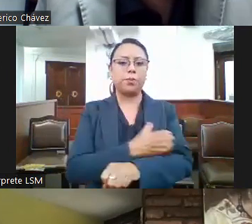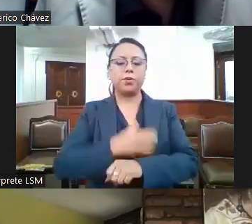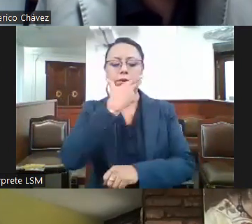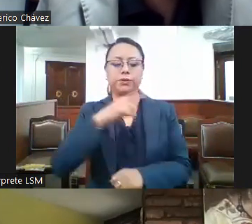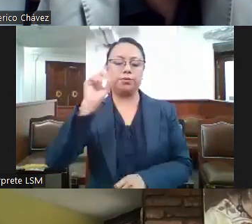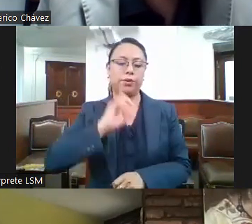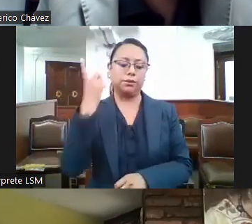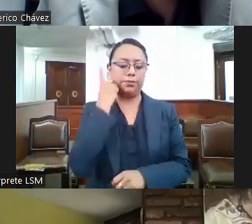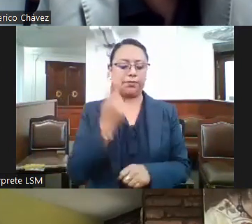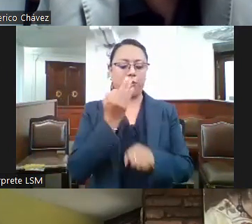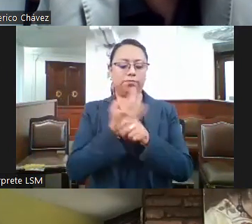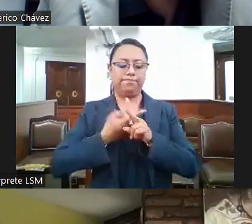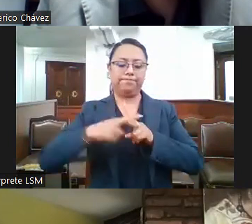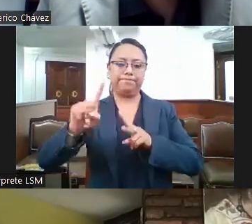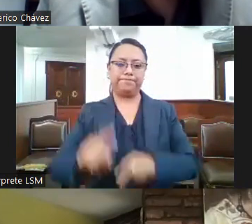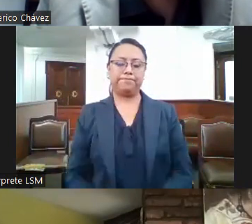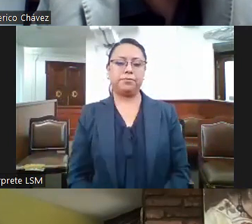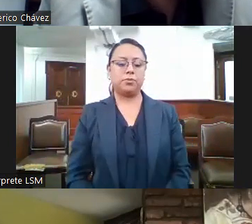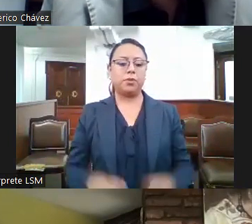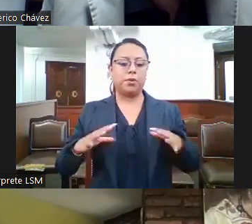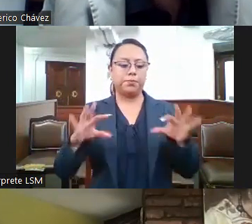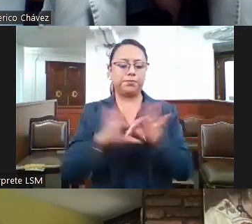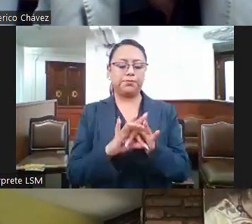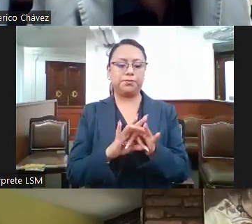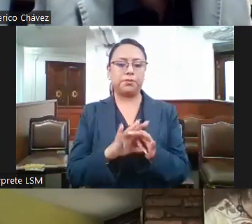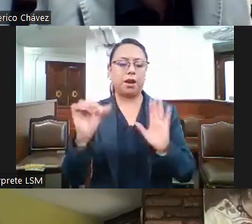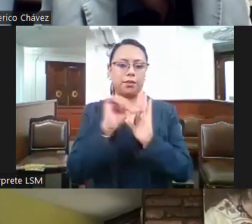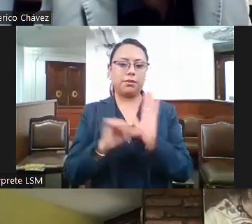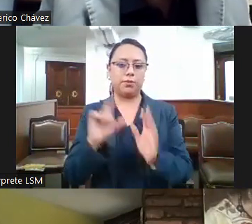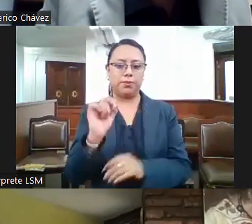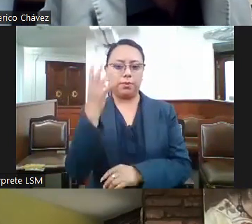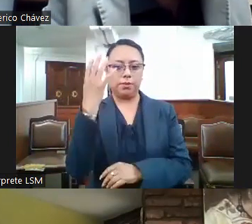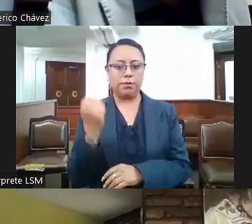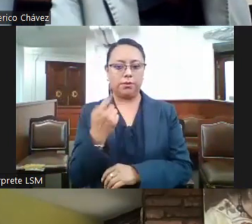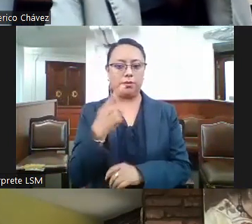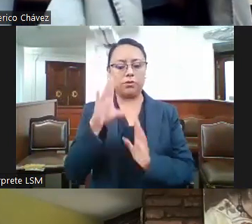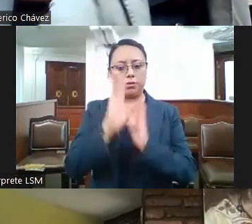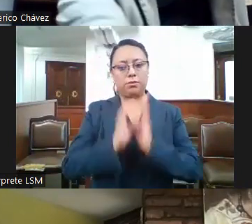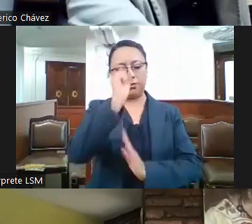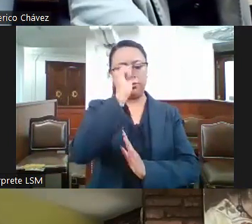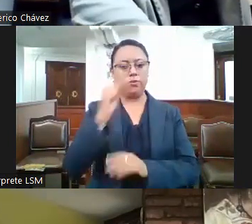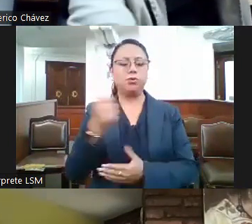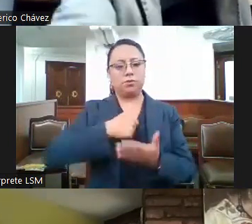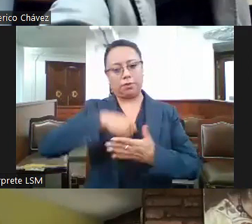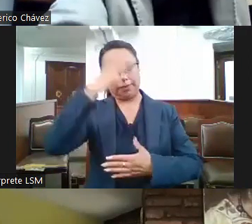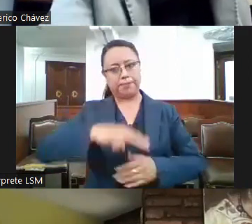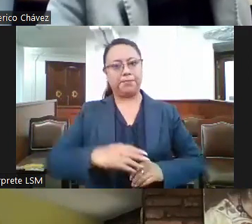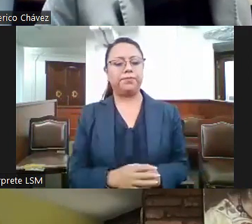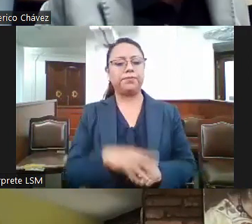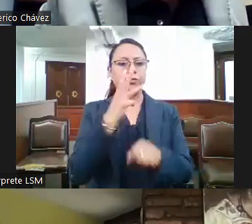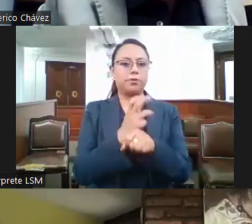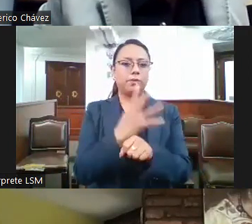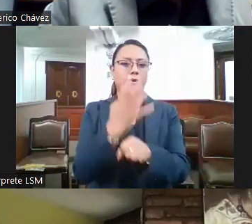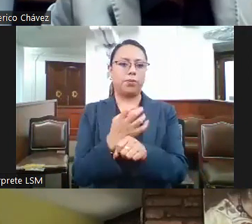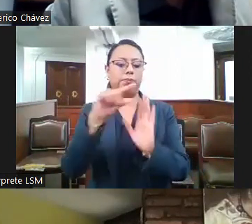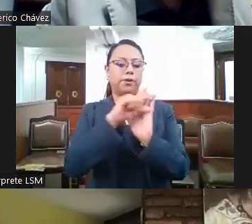diputados, damos inicio. Con fundamento en lo dispuesto por los artículos 29 de la Constitución Política de la Ciudad de México, tercero, cuarto,